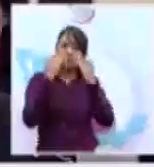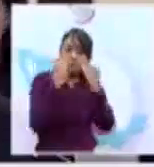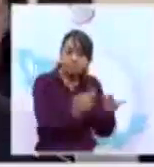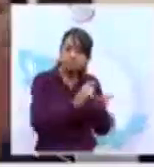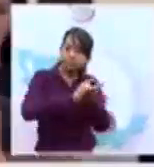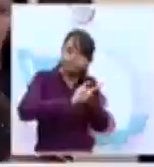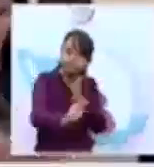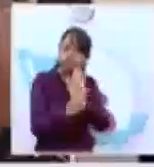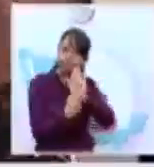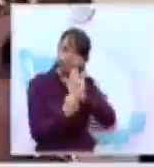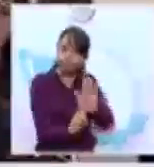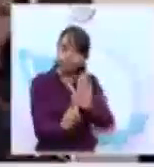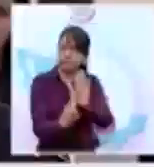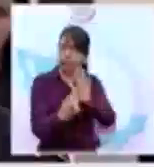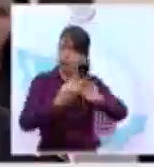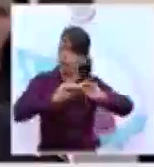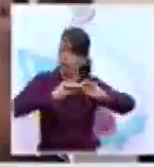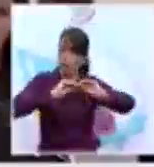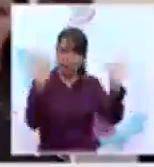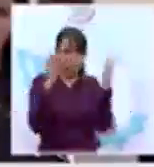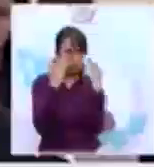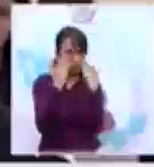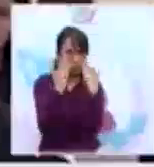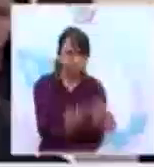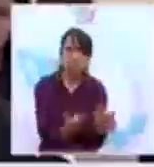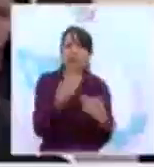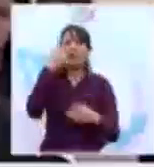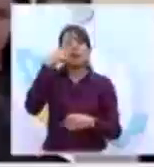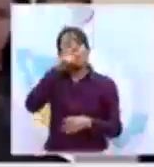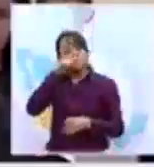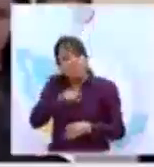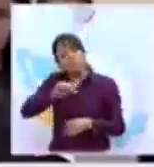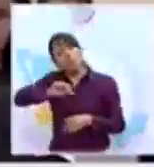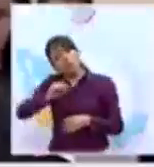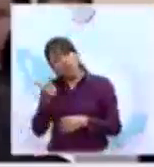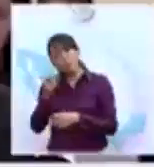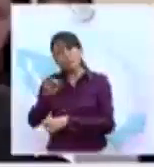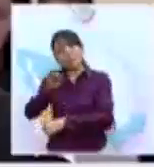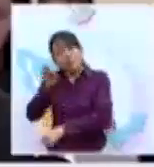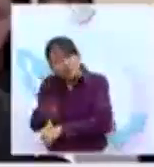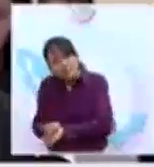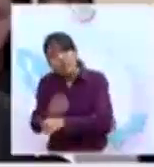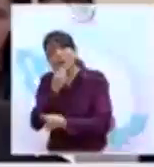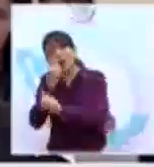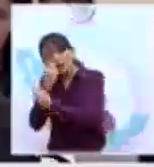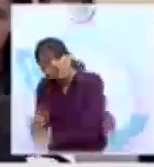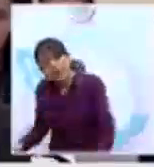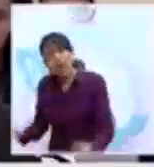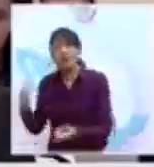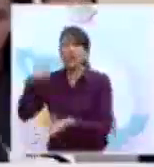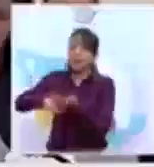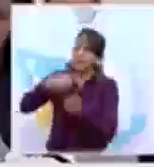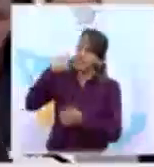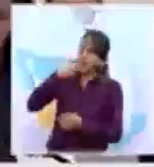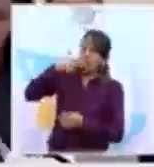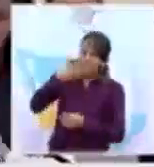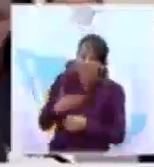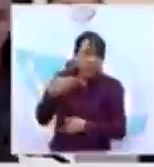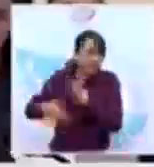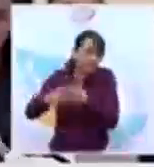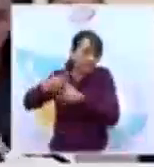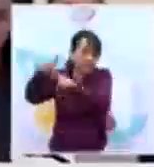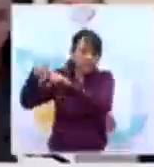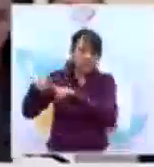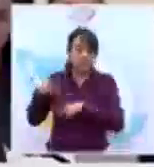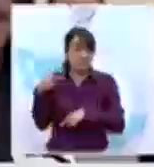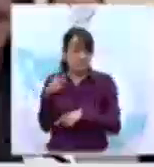Lo mismo en los sistemas de alimentación escolar, de protección de la infancia, etcétera, ¿no? Pero si no caminamos hacia ahí, vamos a seguir dándole